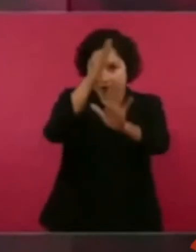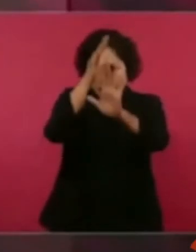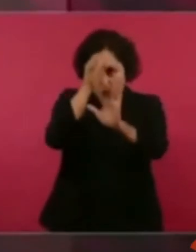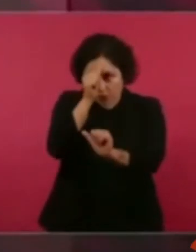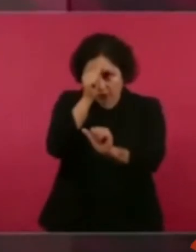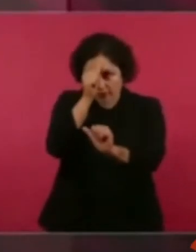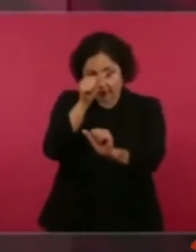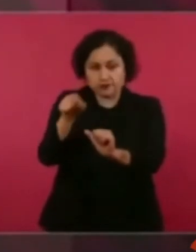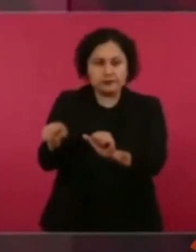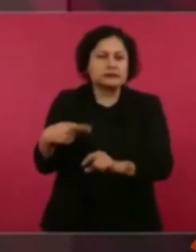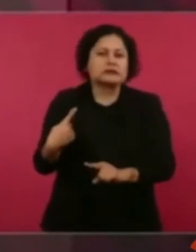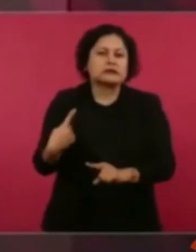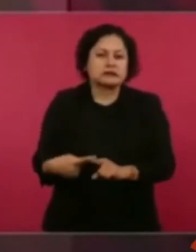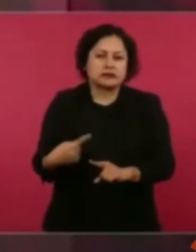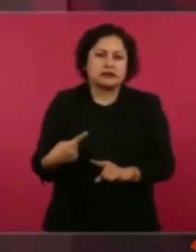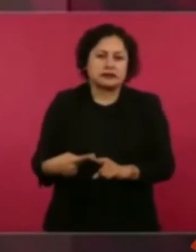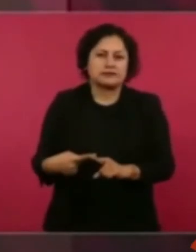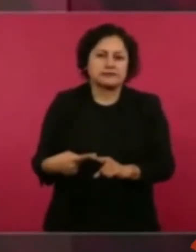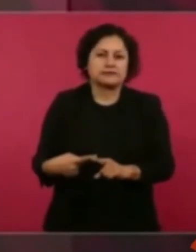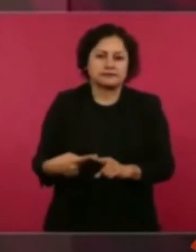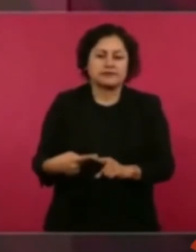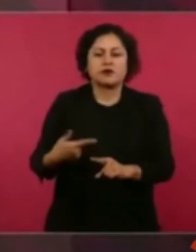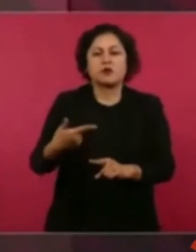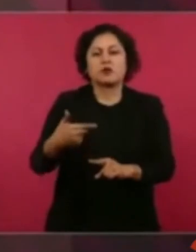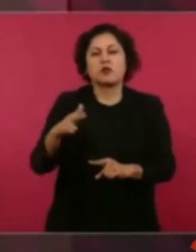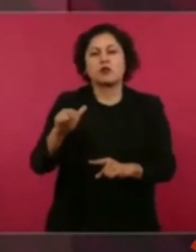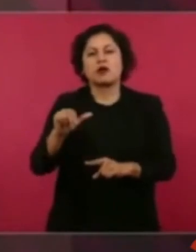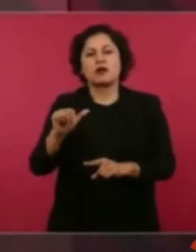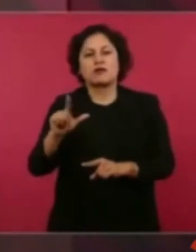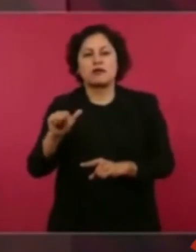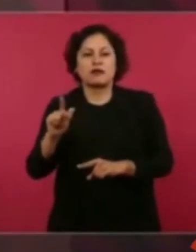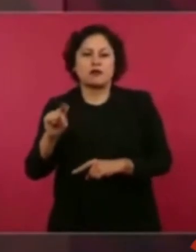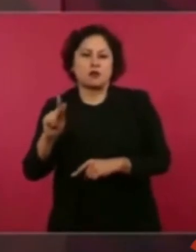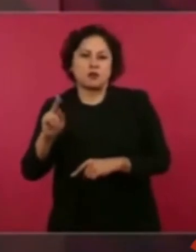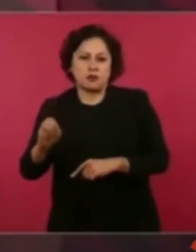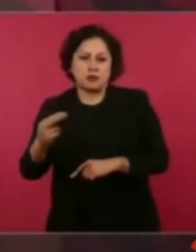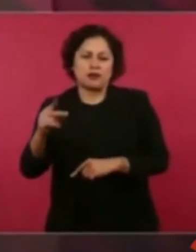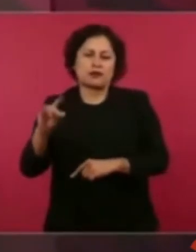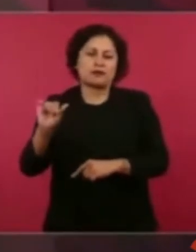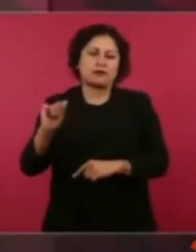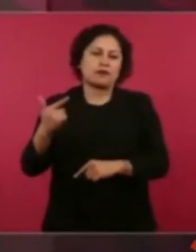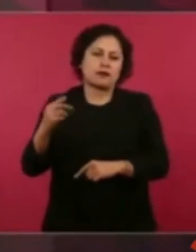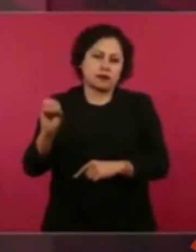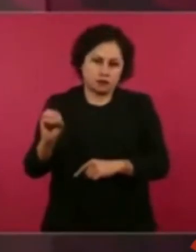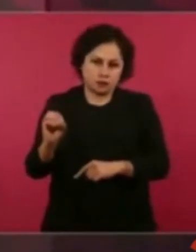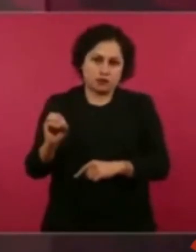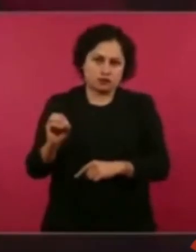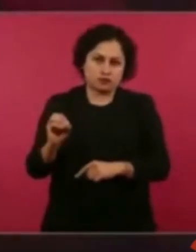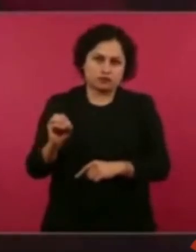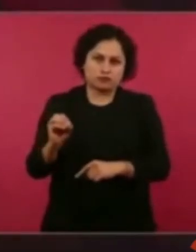Guadalupe Hidalgo para entregarles 9